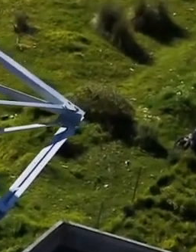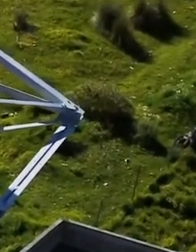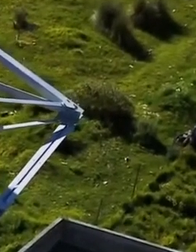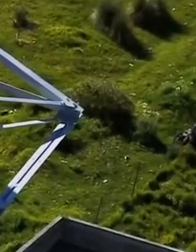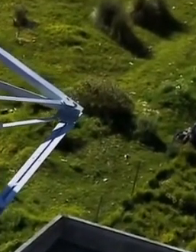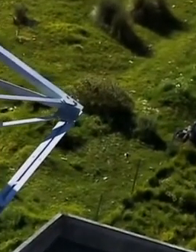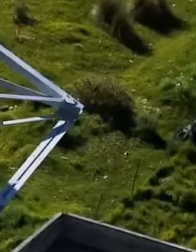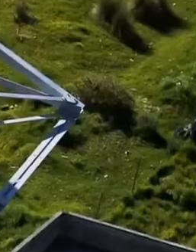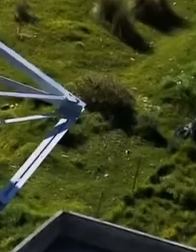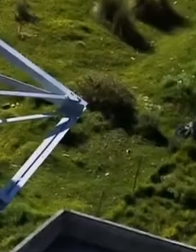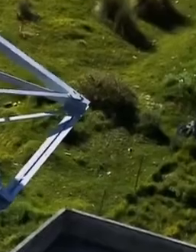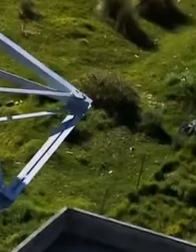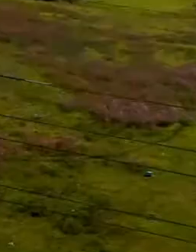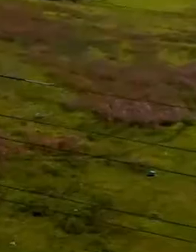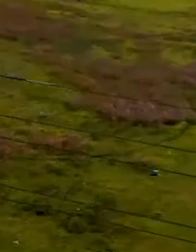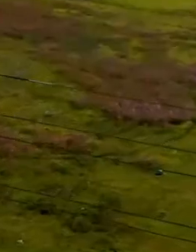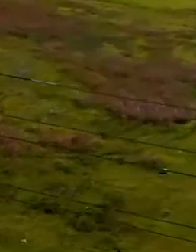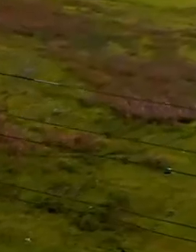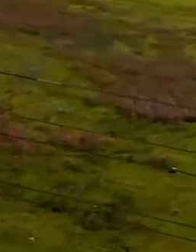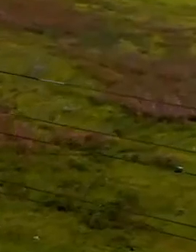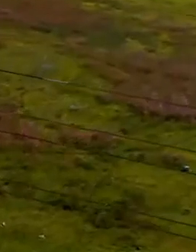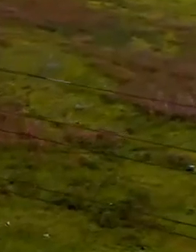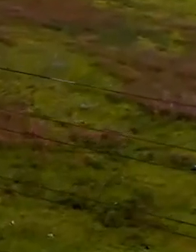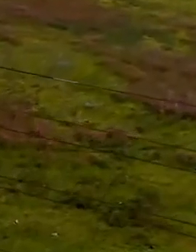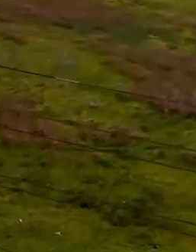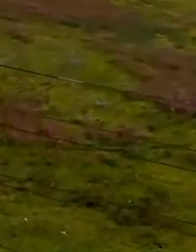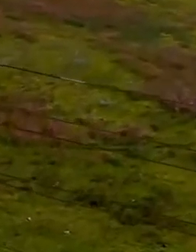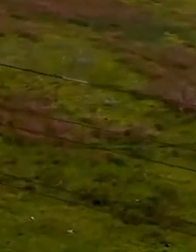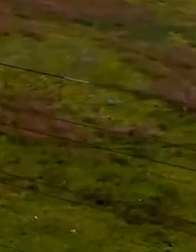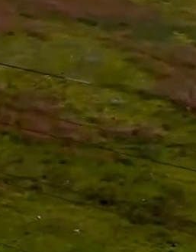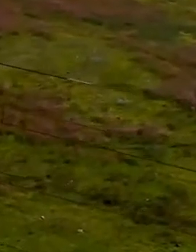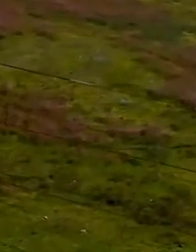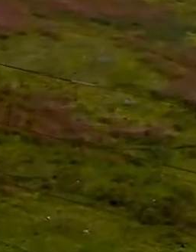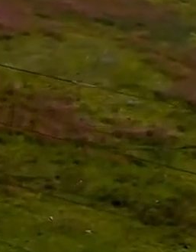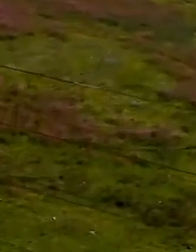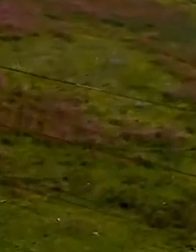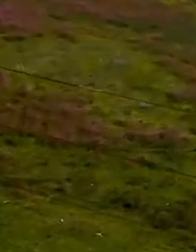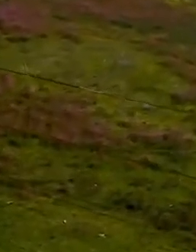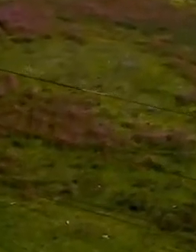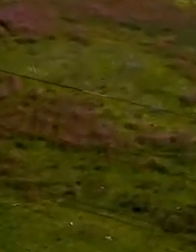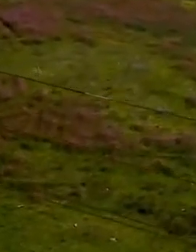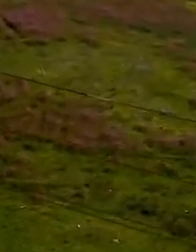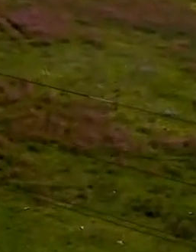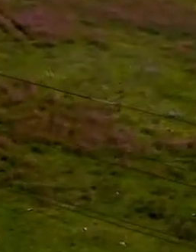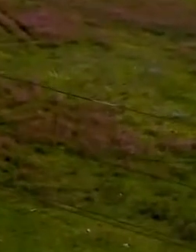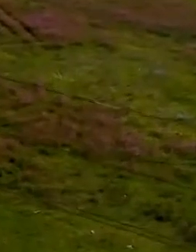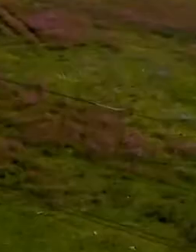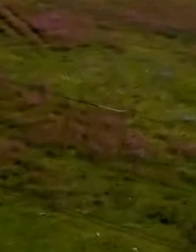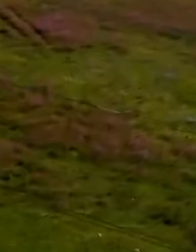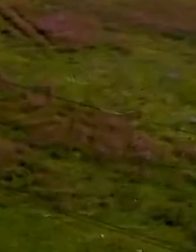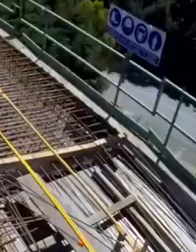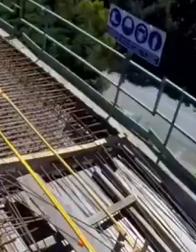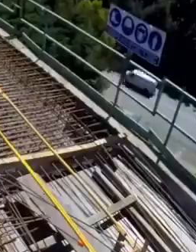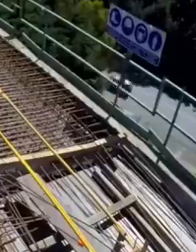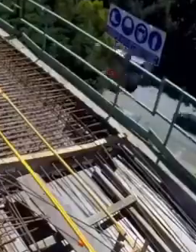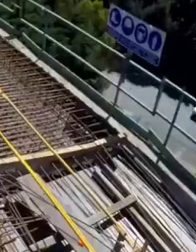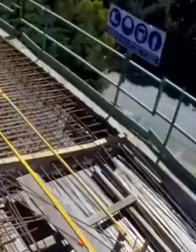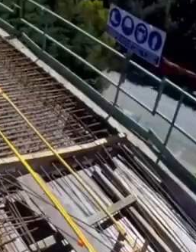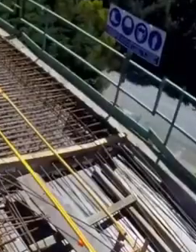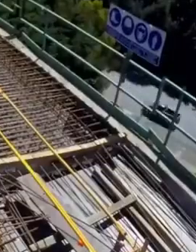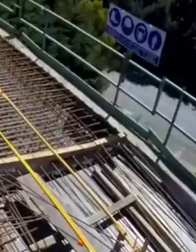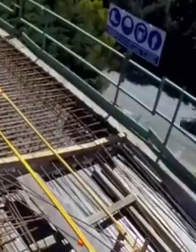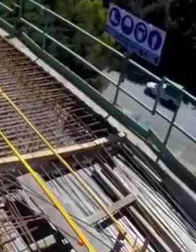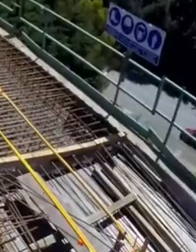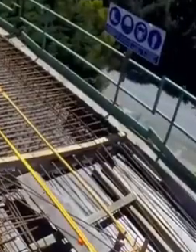con la perforación de la cimentación para el poste tronco cónico que posibilitará el desvío de los cables de alta tensión.